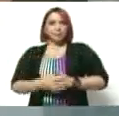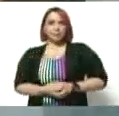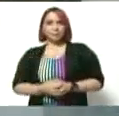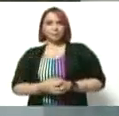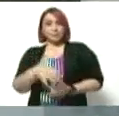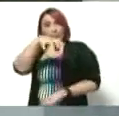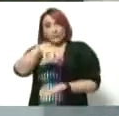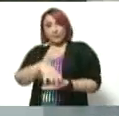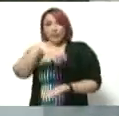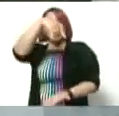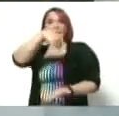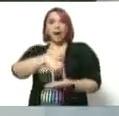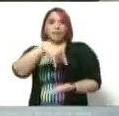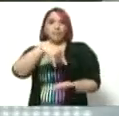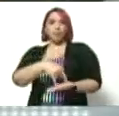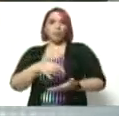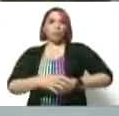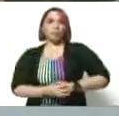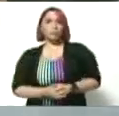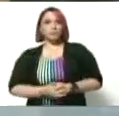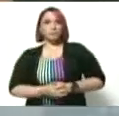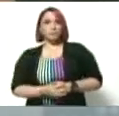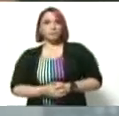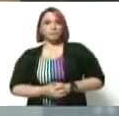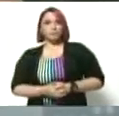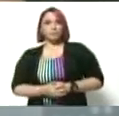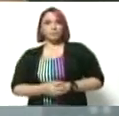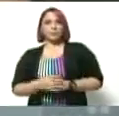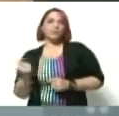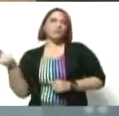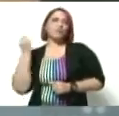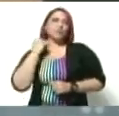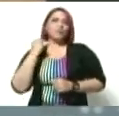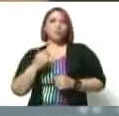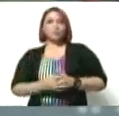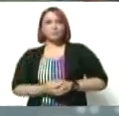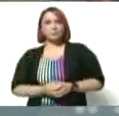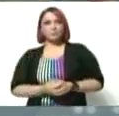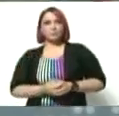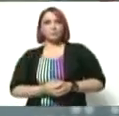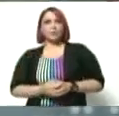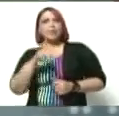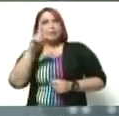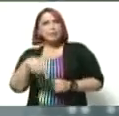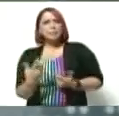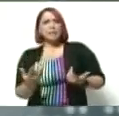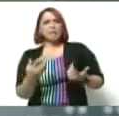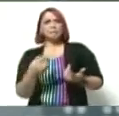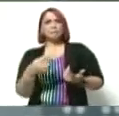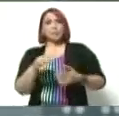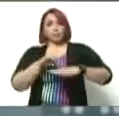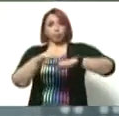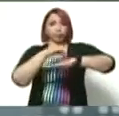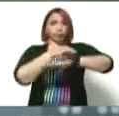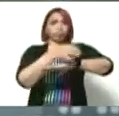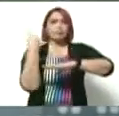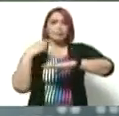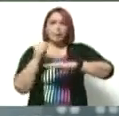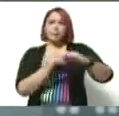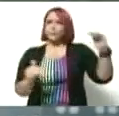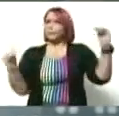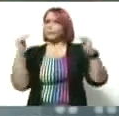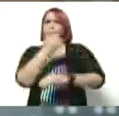estado carabobo a drácula acaba y los roques que también tienen una altísima